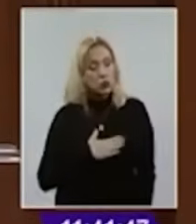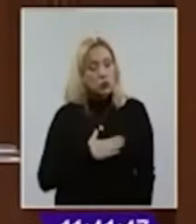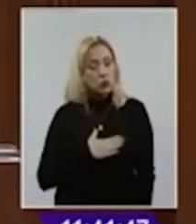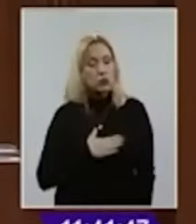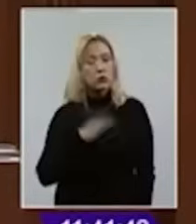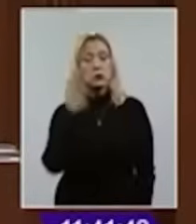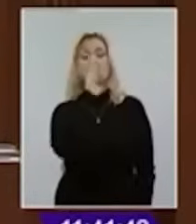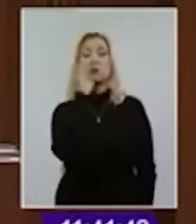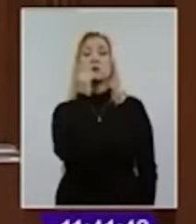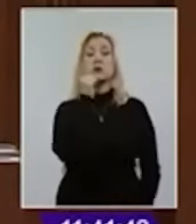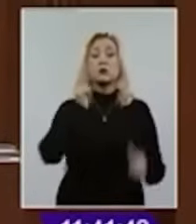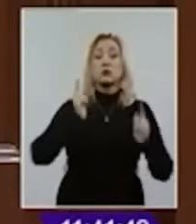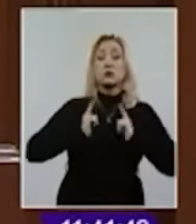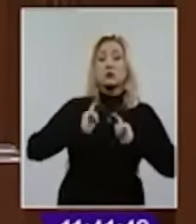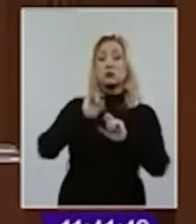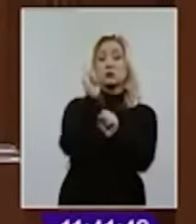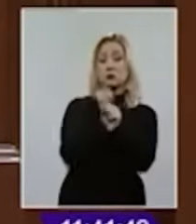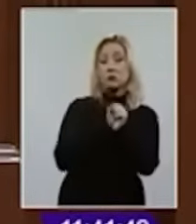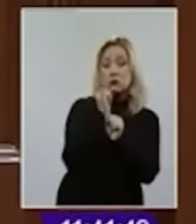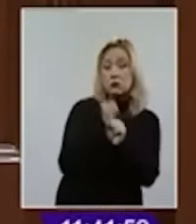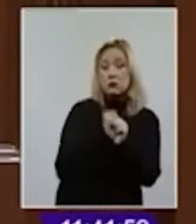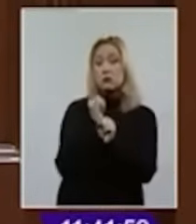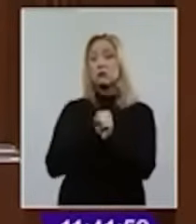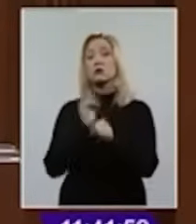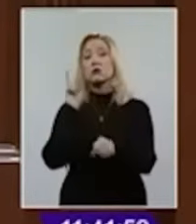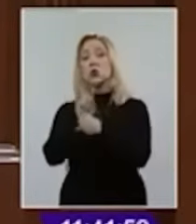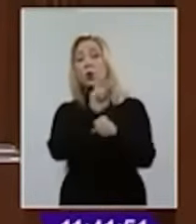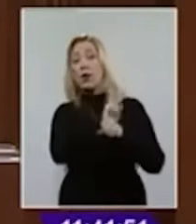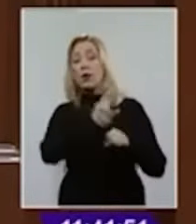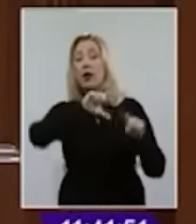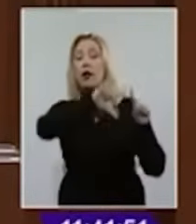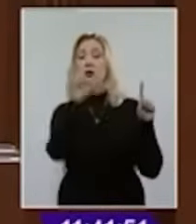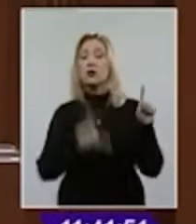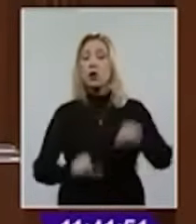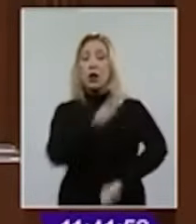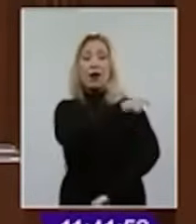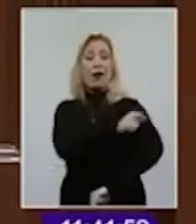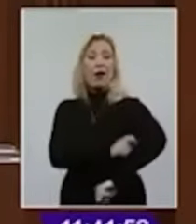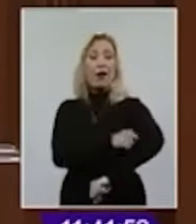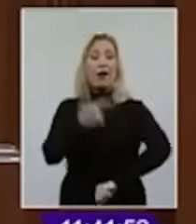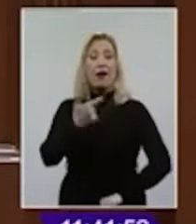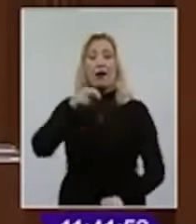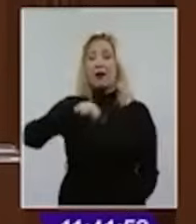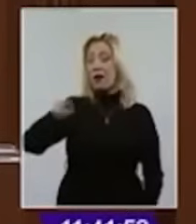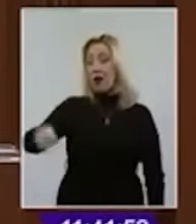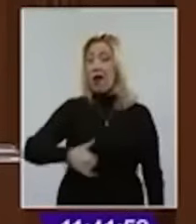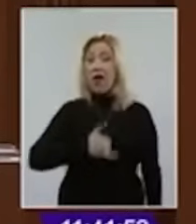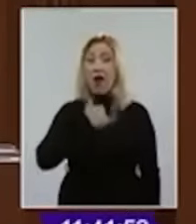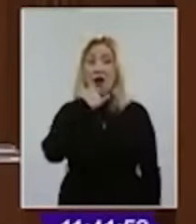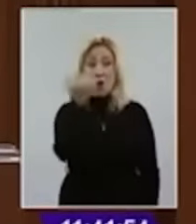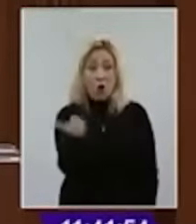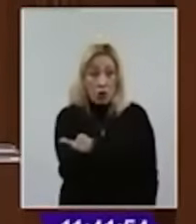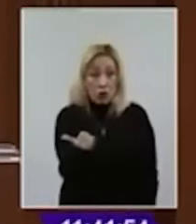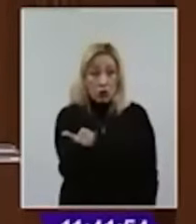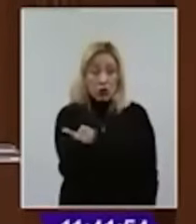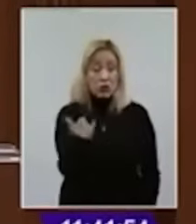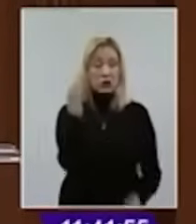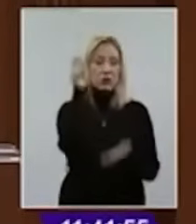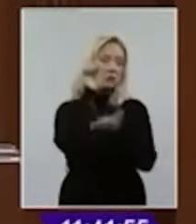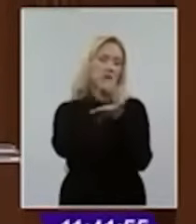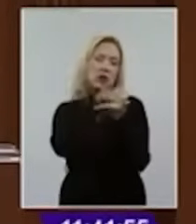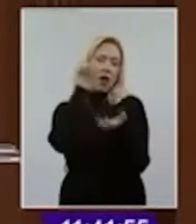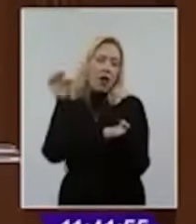preventivas ministeriales o de la Guardia Nacional cometen errores en el llenado, por ejemplo,